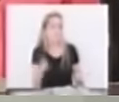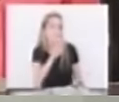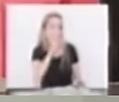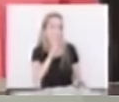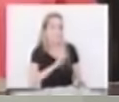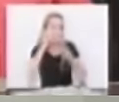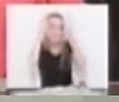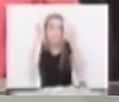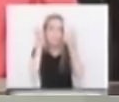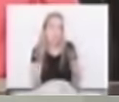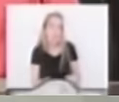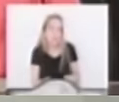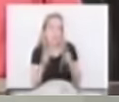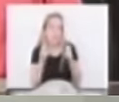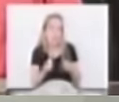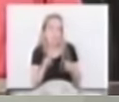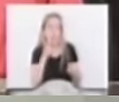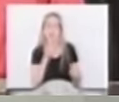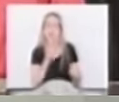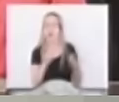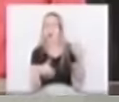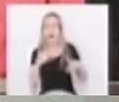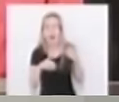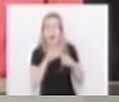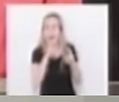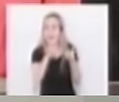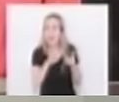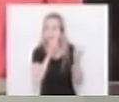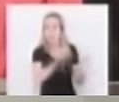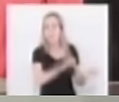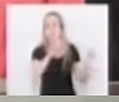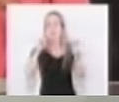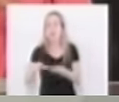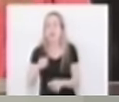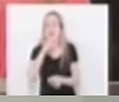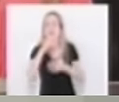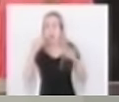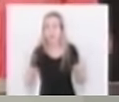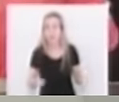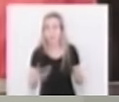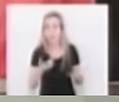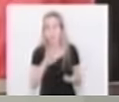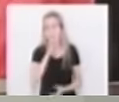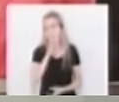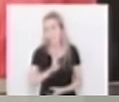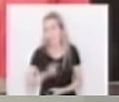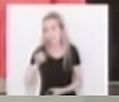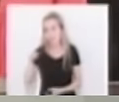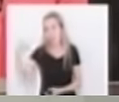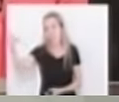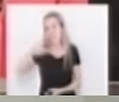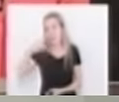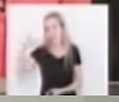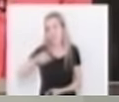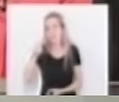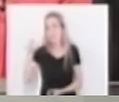donde estás o tenés que meterte en algún lado, y no tenés mucha alternativa de pelear. Yo te salgo de lo escrito y te voy a la realidad. Vos vas a llamar a un